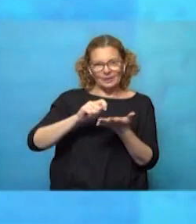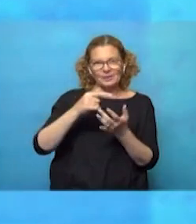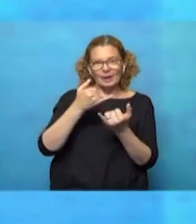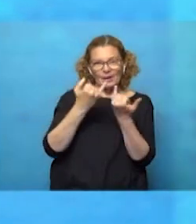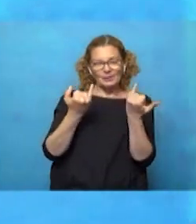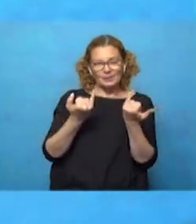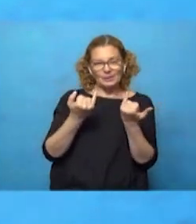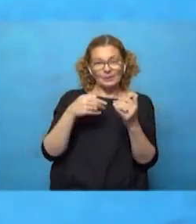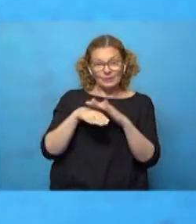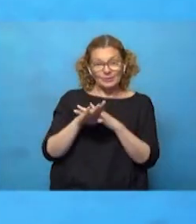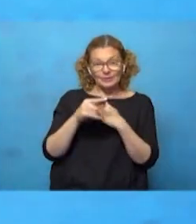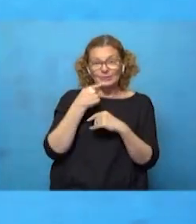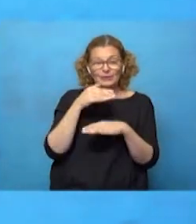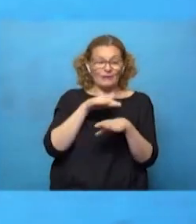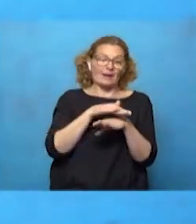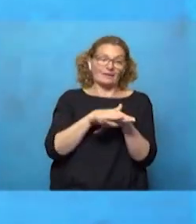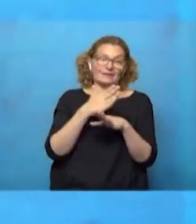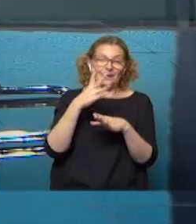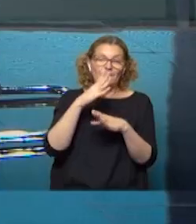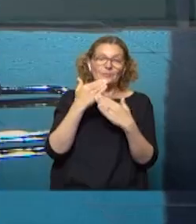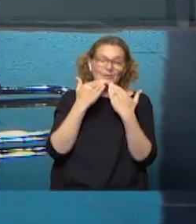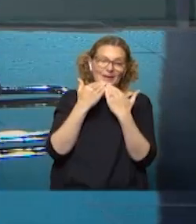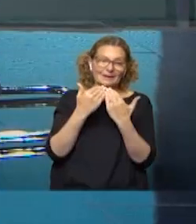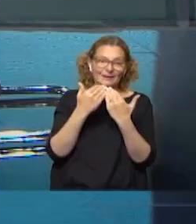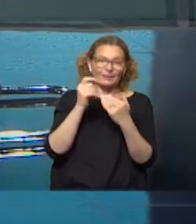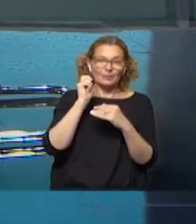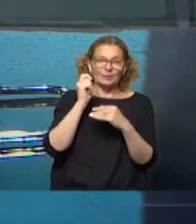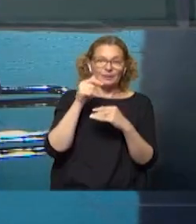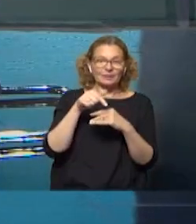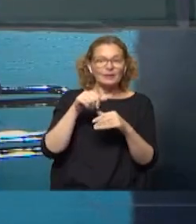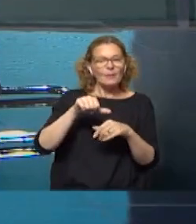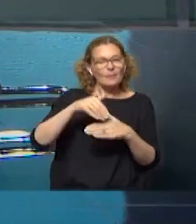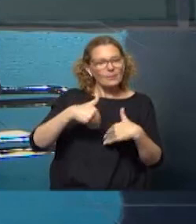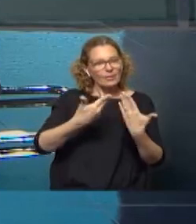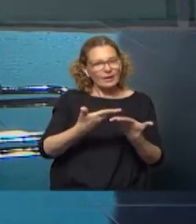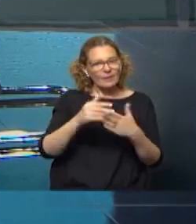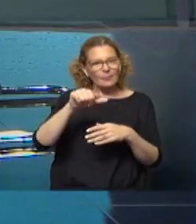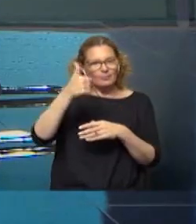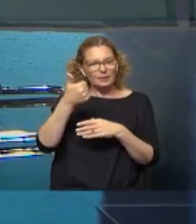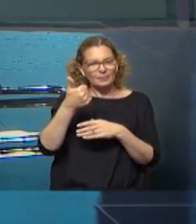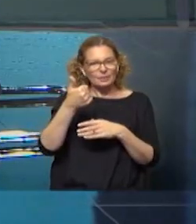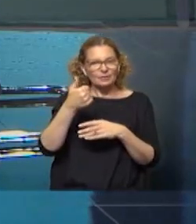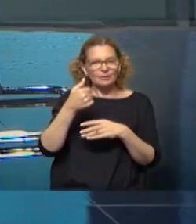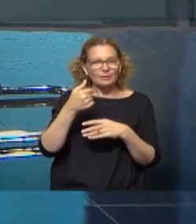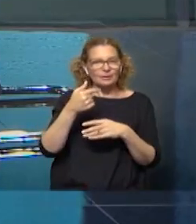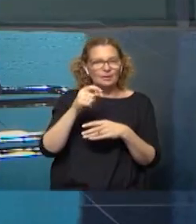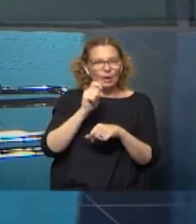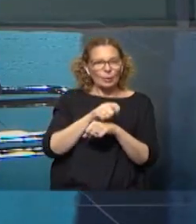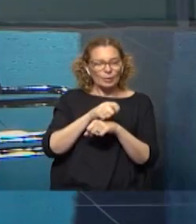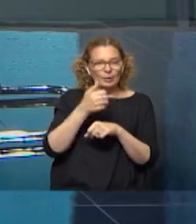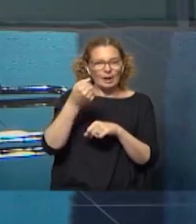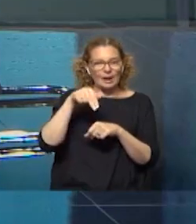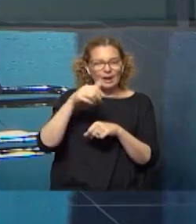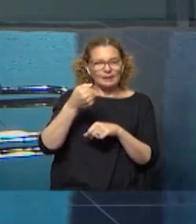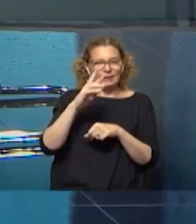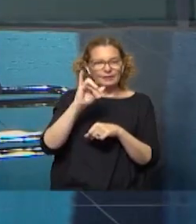la introducción pero ahora no te felicité gracias públicamente que será este premio este entre otros en el Jurado estaba Ana